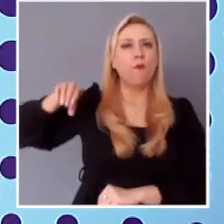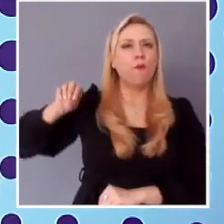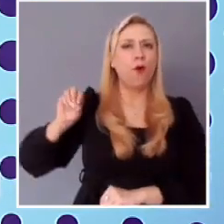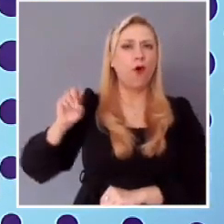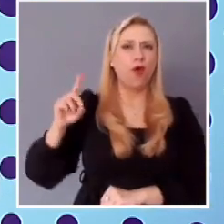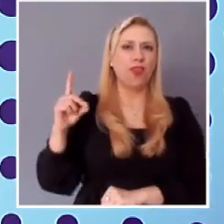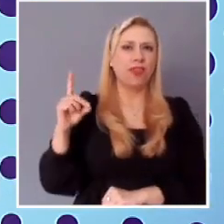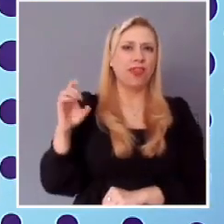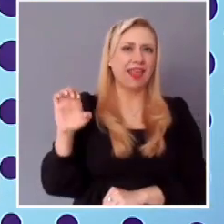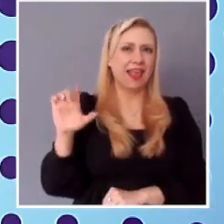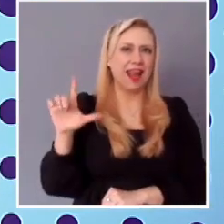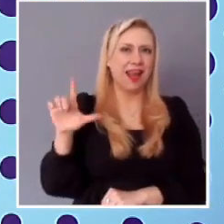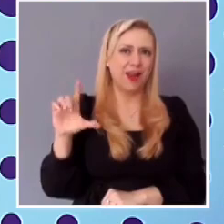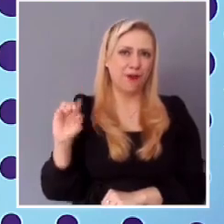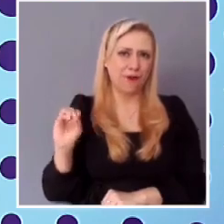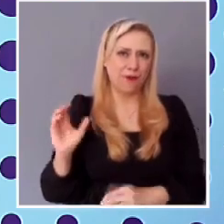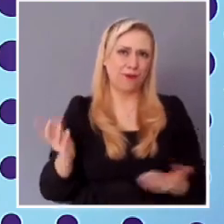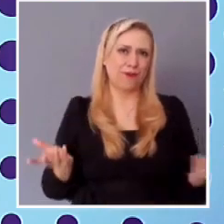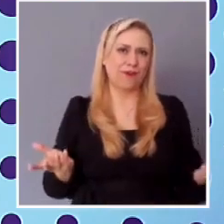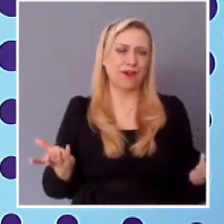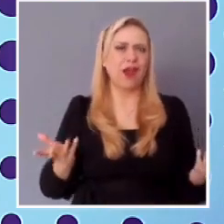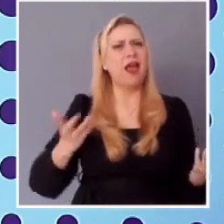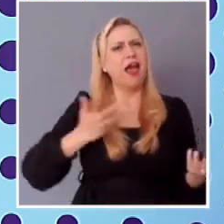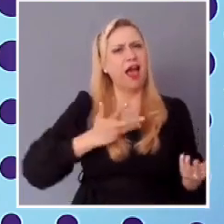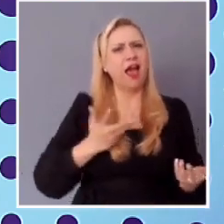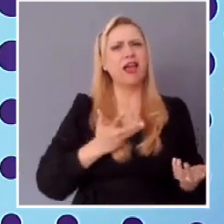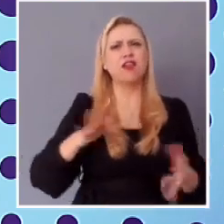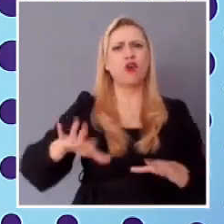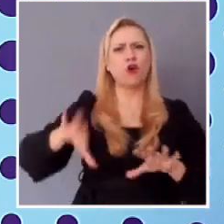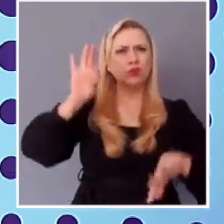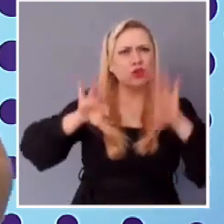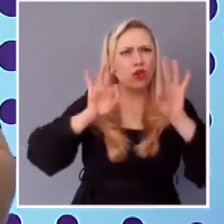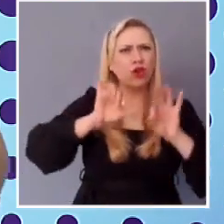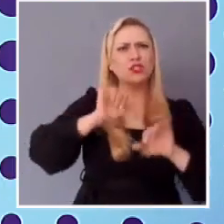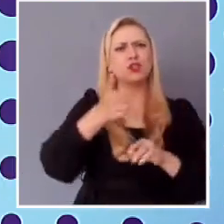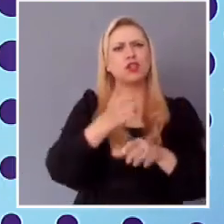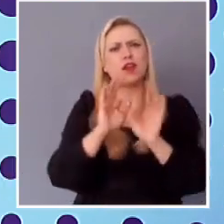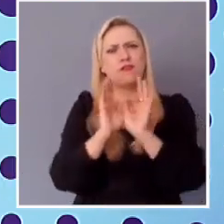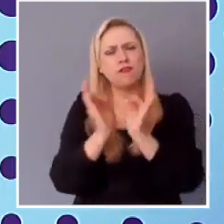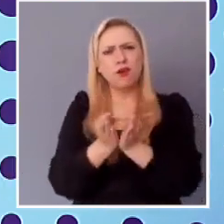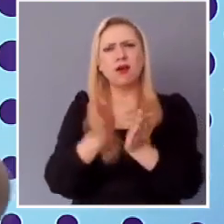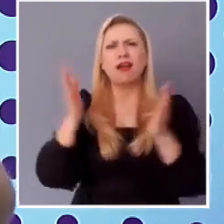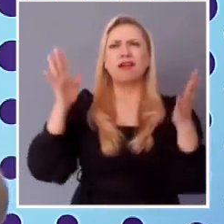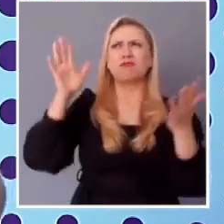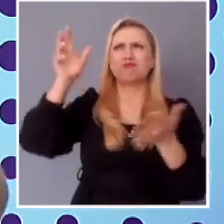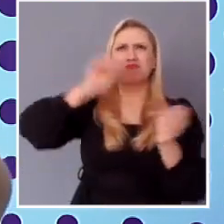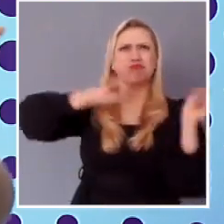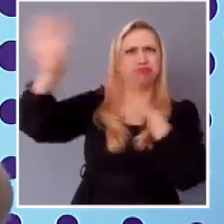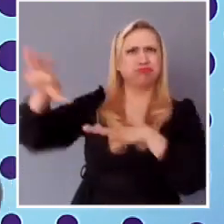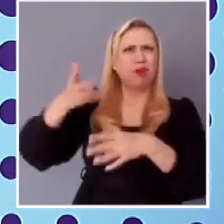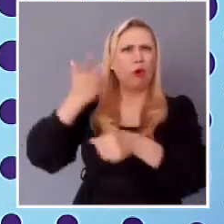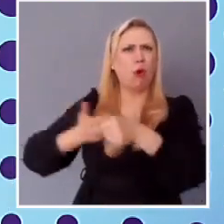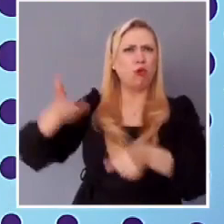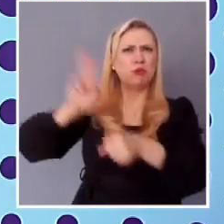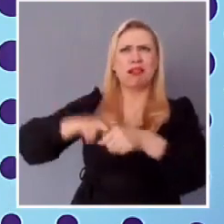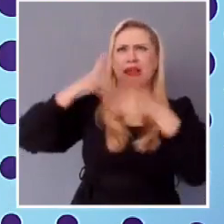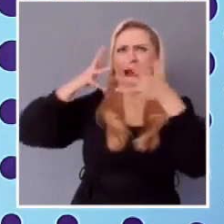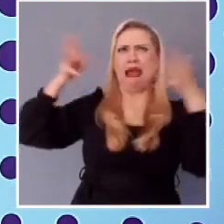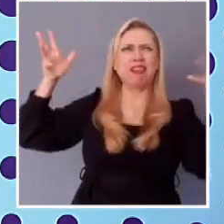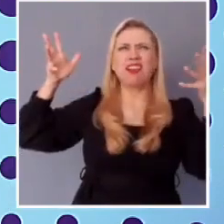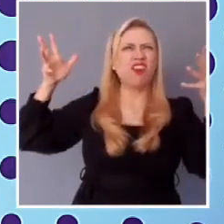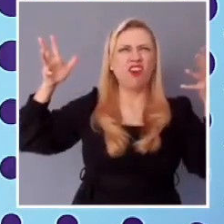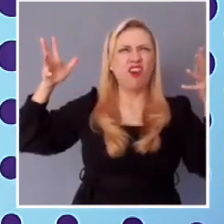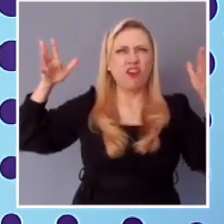crear los modelos, las alternativas, opciones de vivienda, que no significa pasar a las personas de una institución grande a otra pequeña,